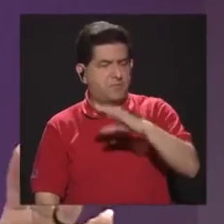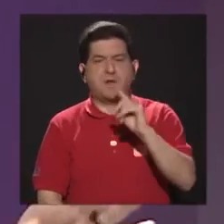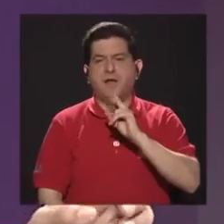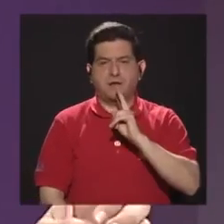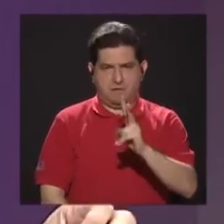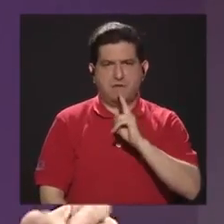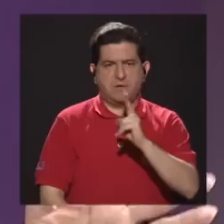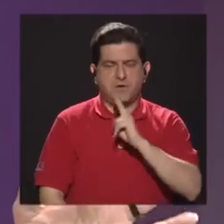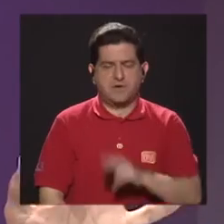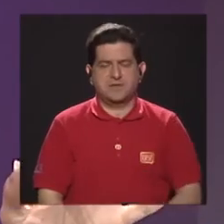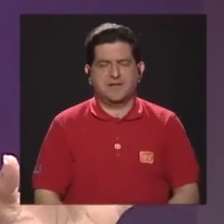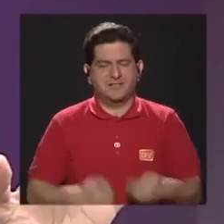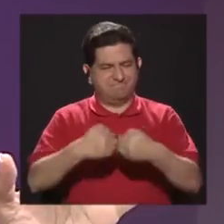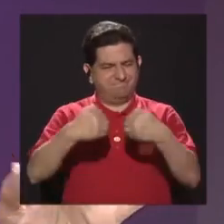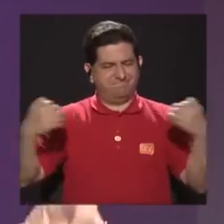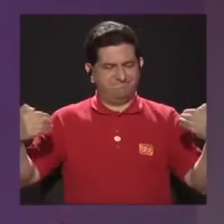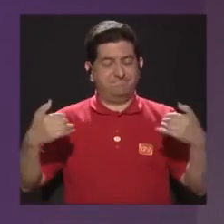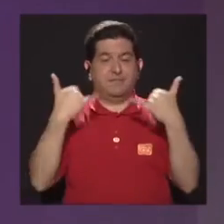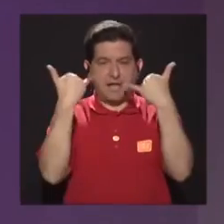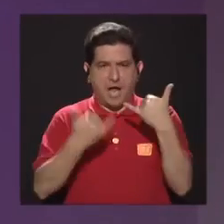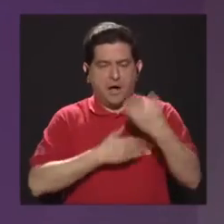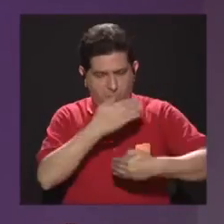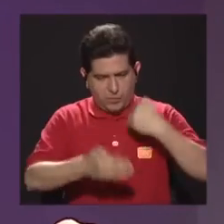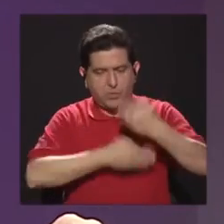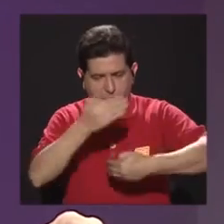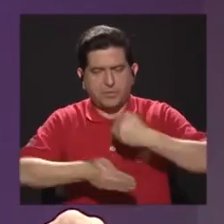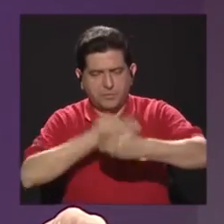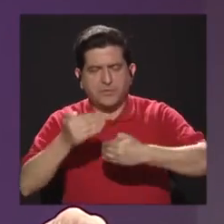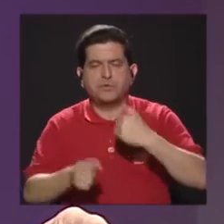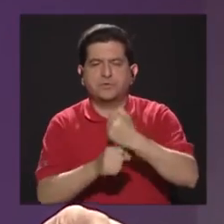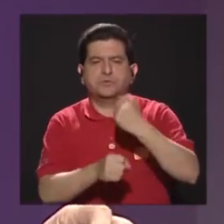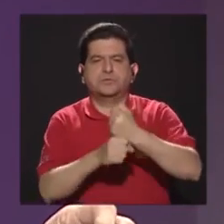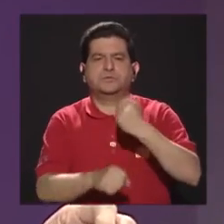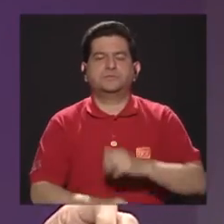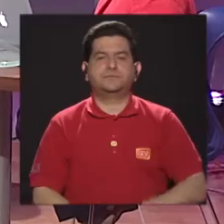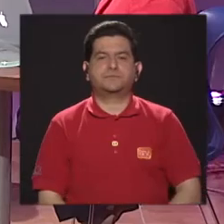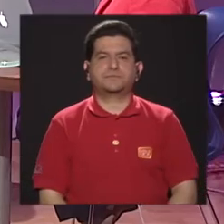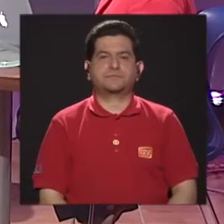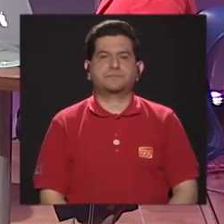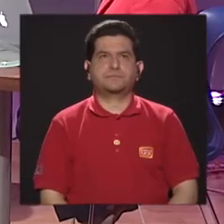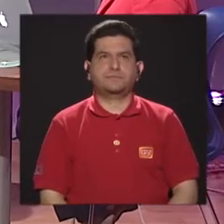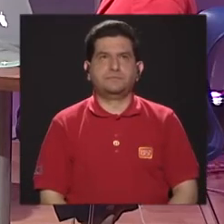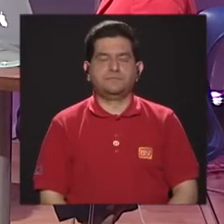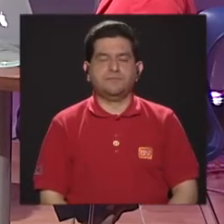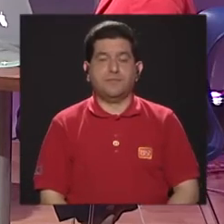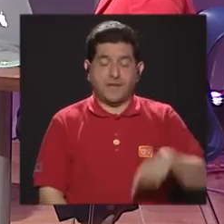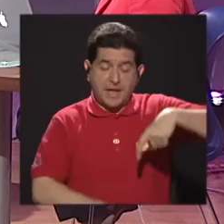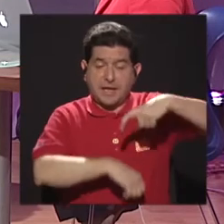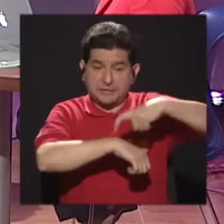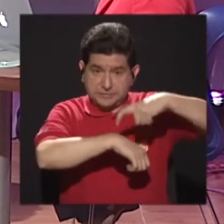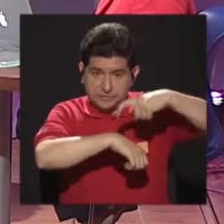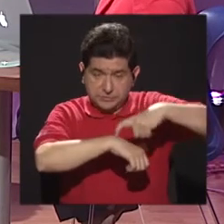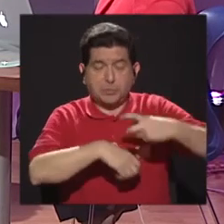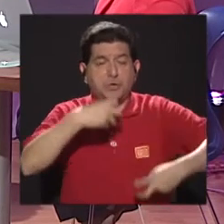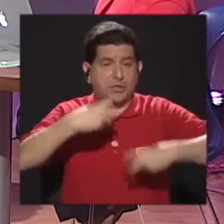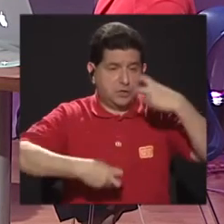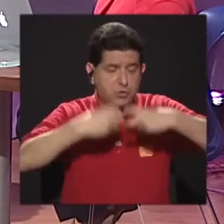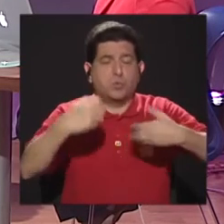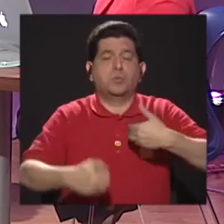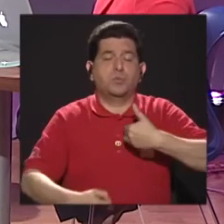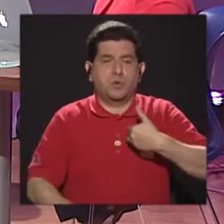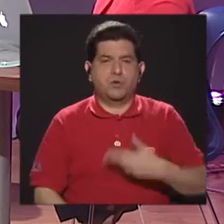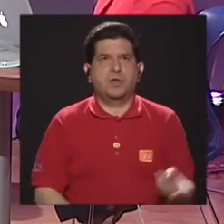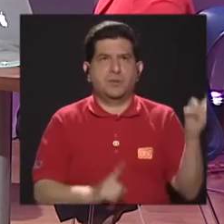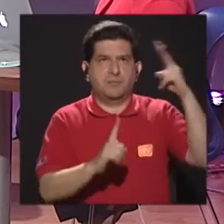hay un trecho importante que es el que estamos caminando en este momento. Bueno, en este momento un gran problema que tenemos